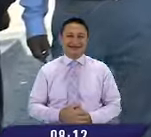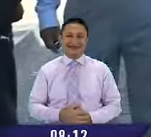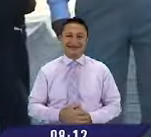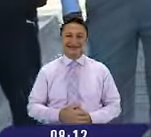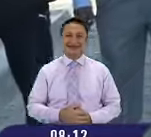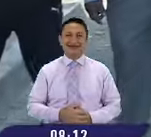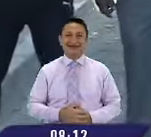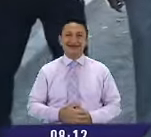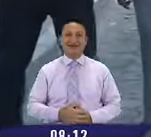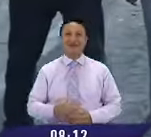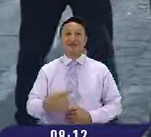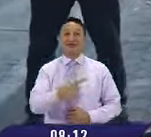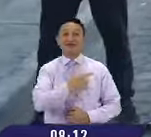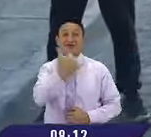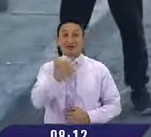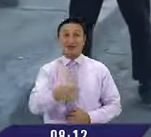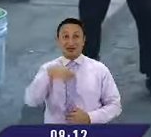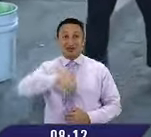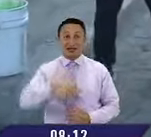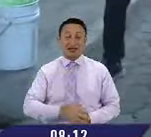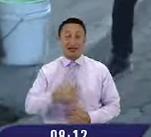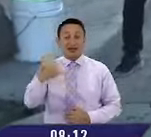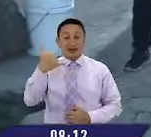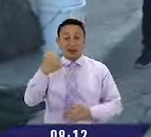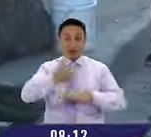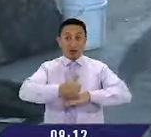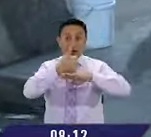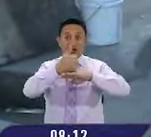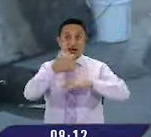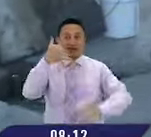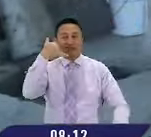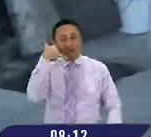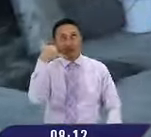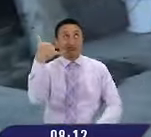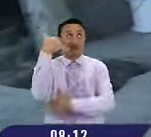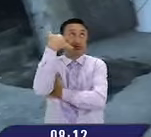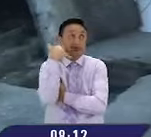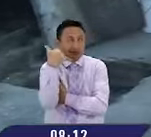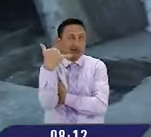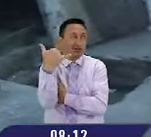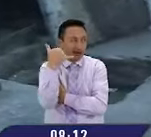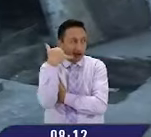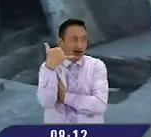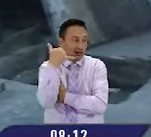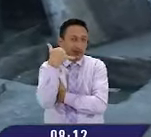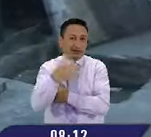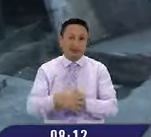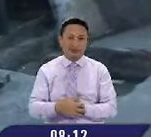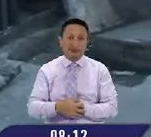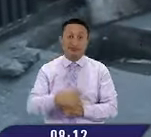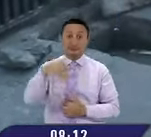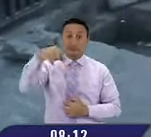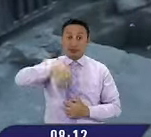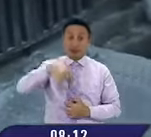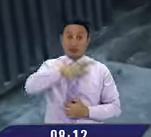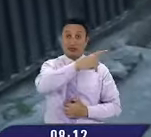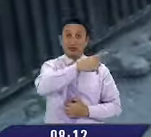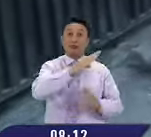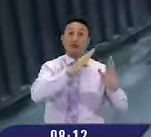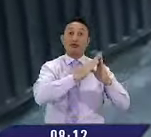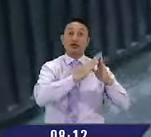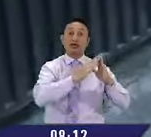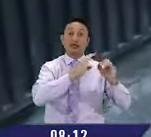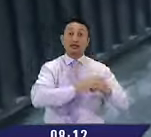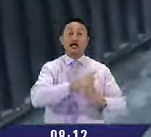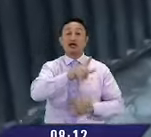están cansados definitivamente ya de llamar a las autoridades municipales. Imagínese usted, aquí en la casa del vecino